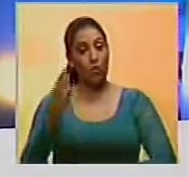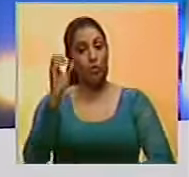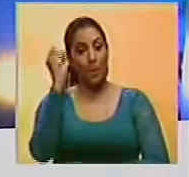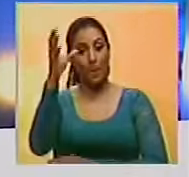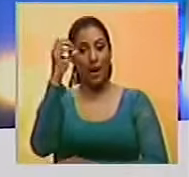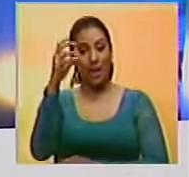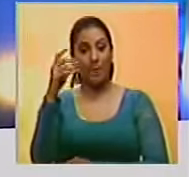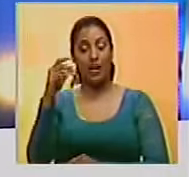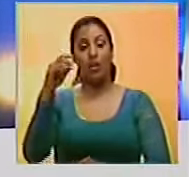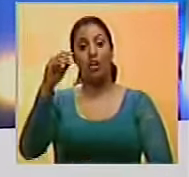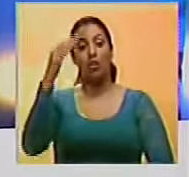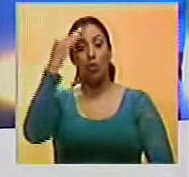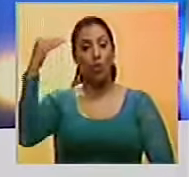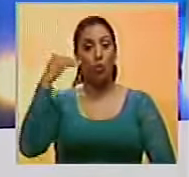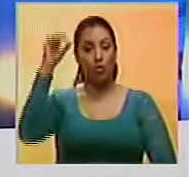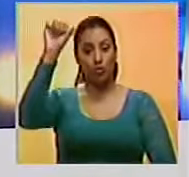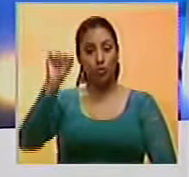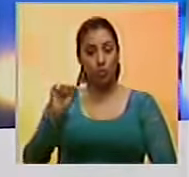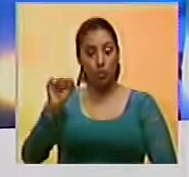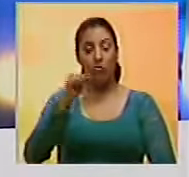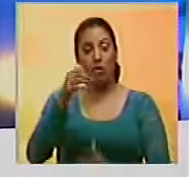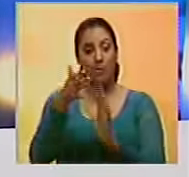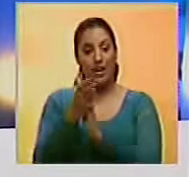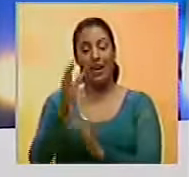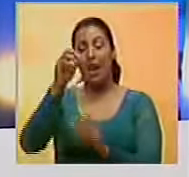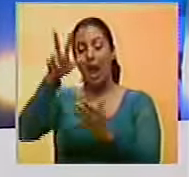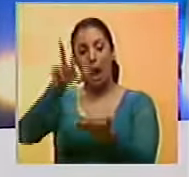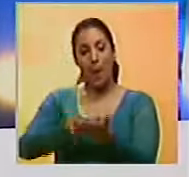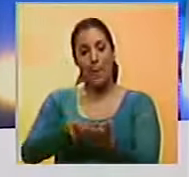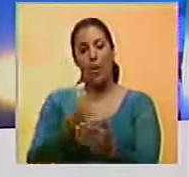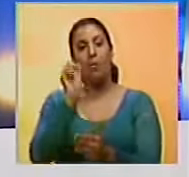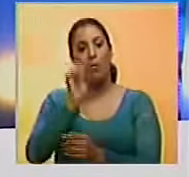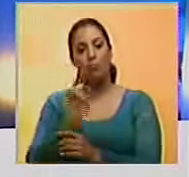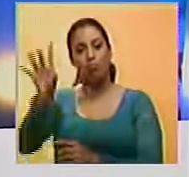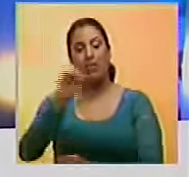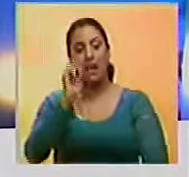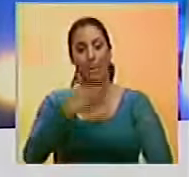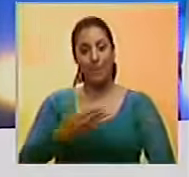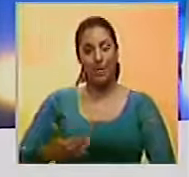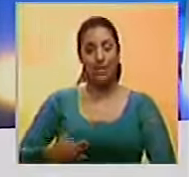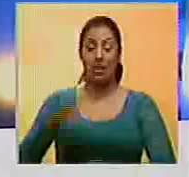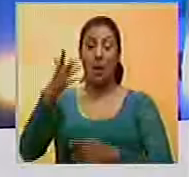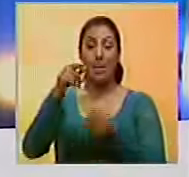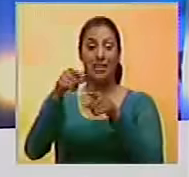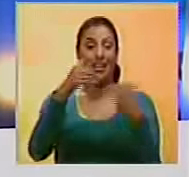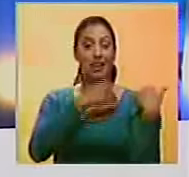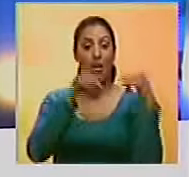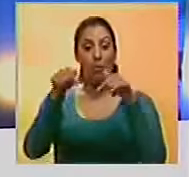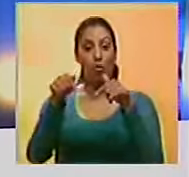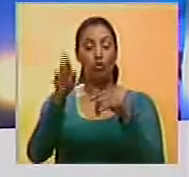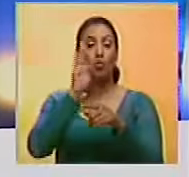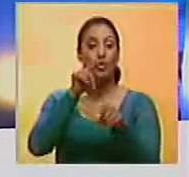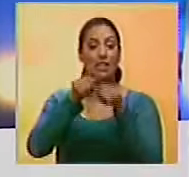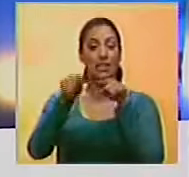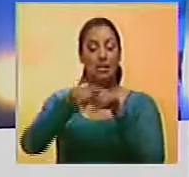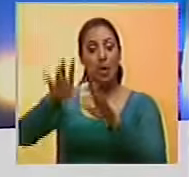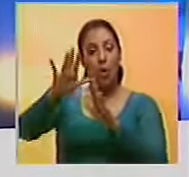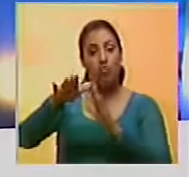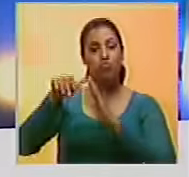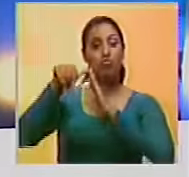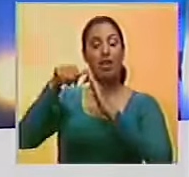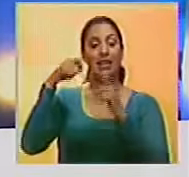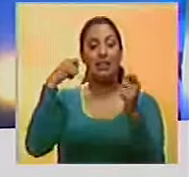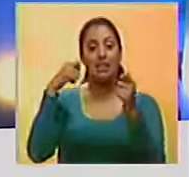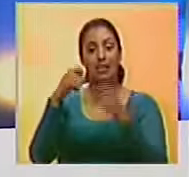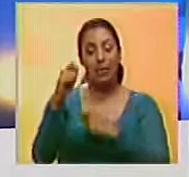El Parlamento de Corea del Sur aprobó la destitución de la presidenta Park Geun-hye, presunta implicada en un escándalo de corrupción y